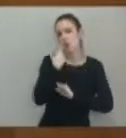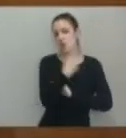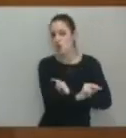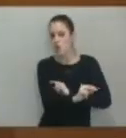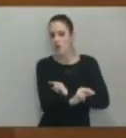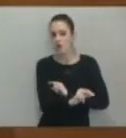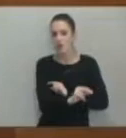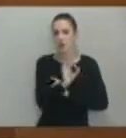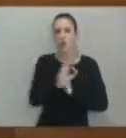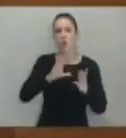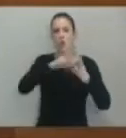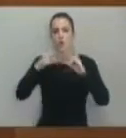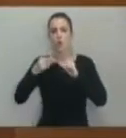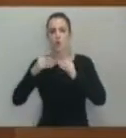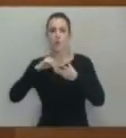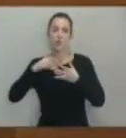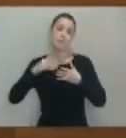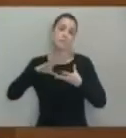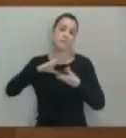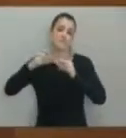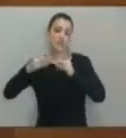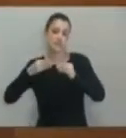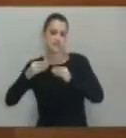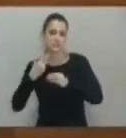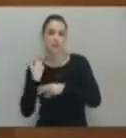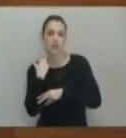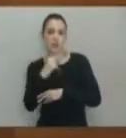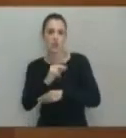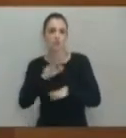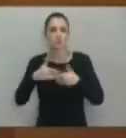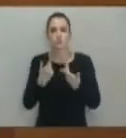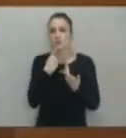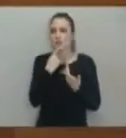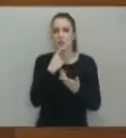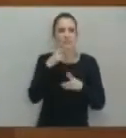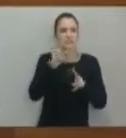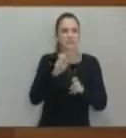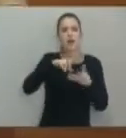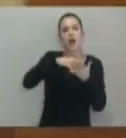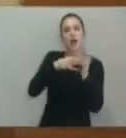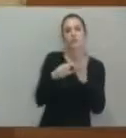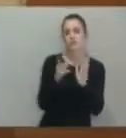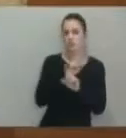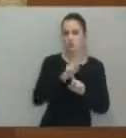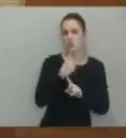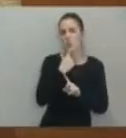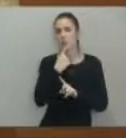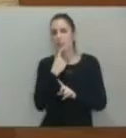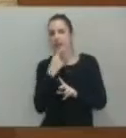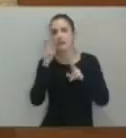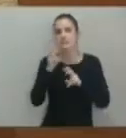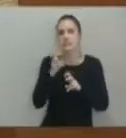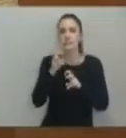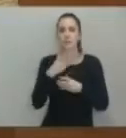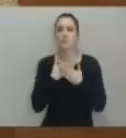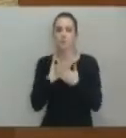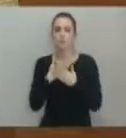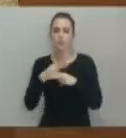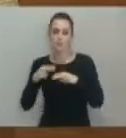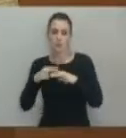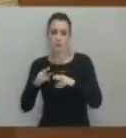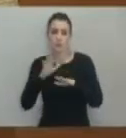flexible, entonces que no nos hablen de argumentos jurídicos ni técnicos, que nos hablen de voluntad política. Eso es por lo que se alega